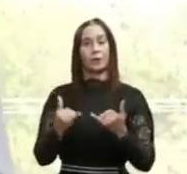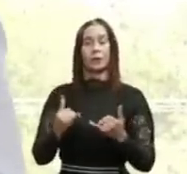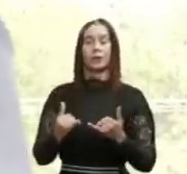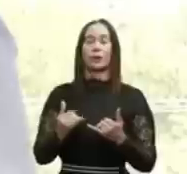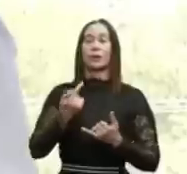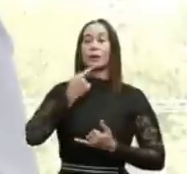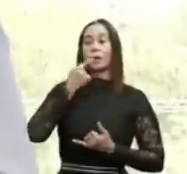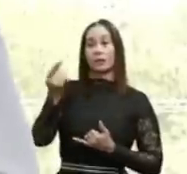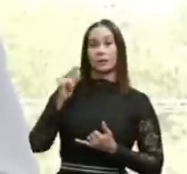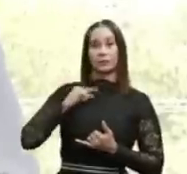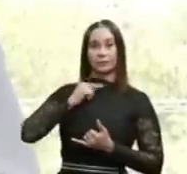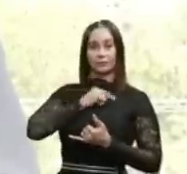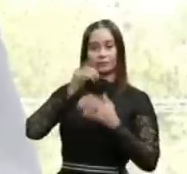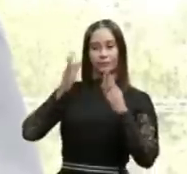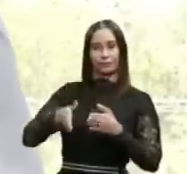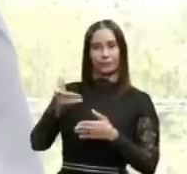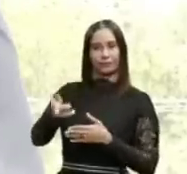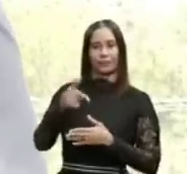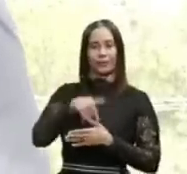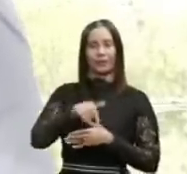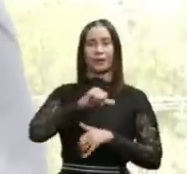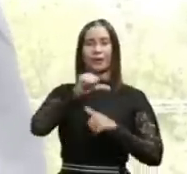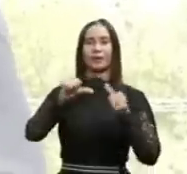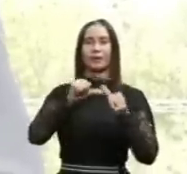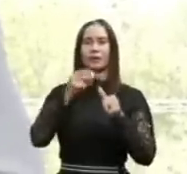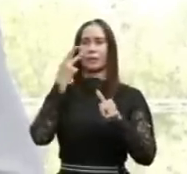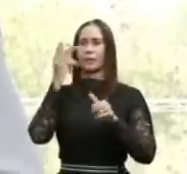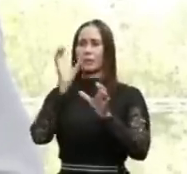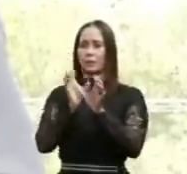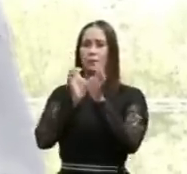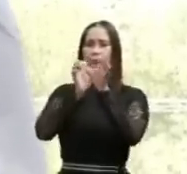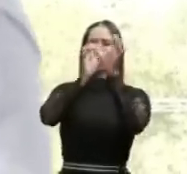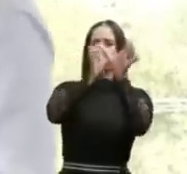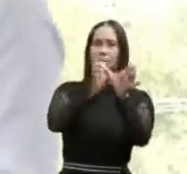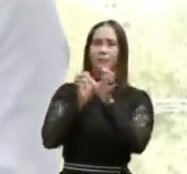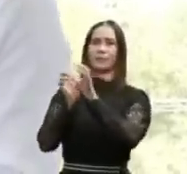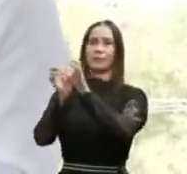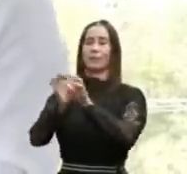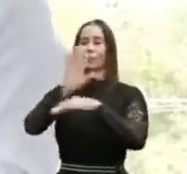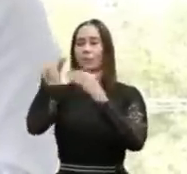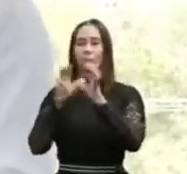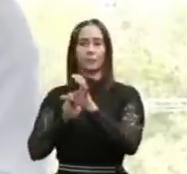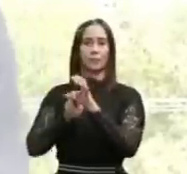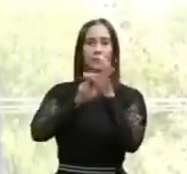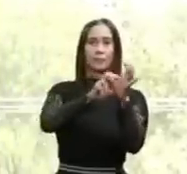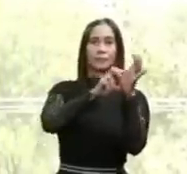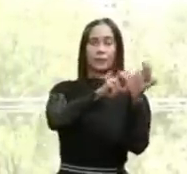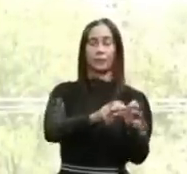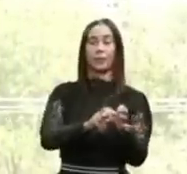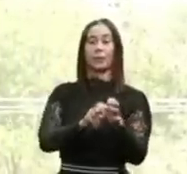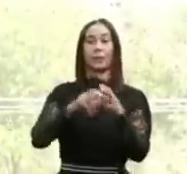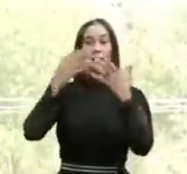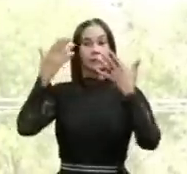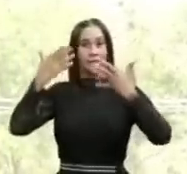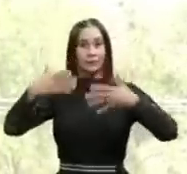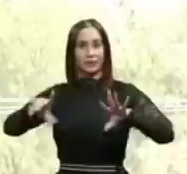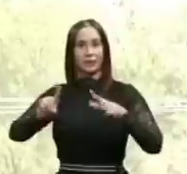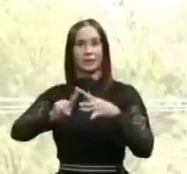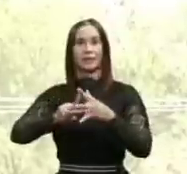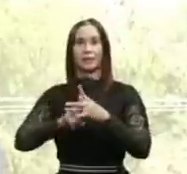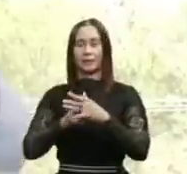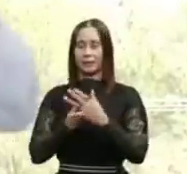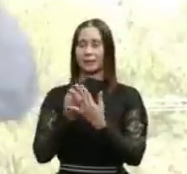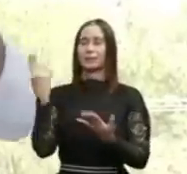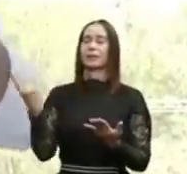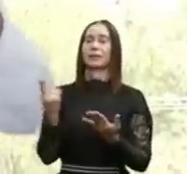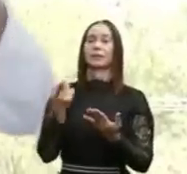le decía a la gobernadora cuando veía todos estos camiones, todo este transporte que ya está tomando, ahí se ve